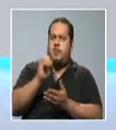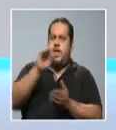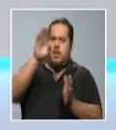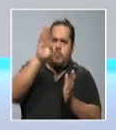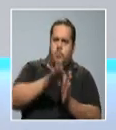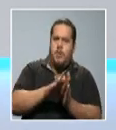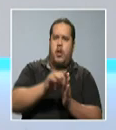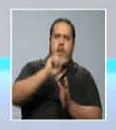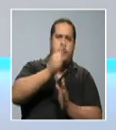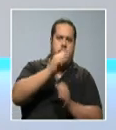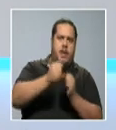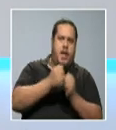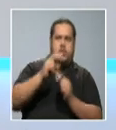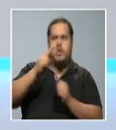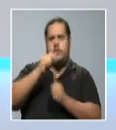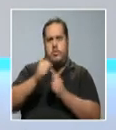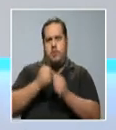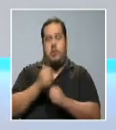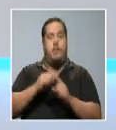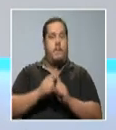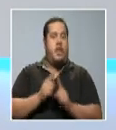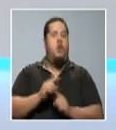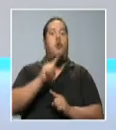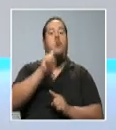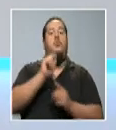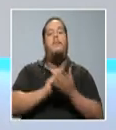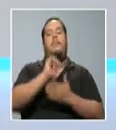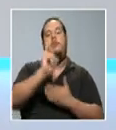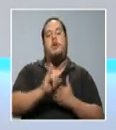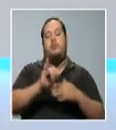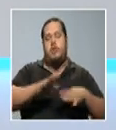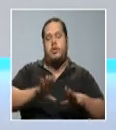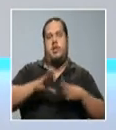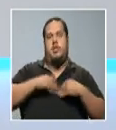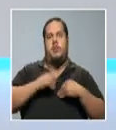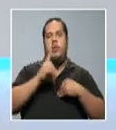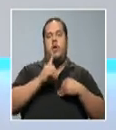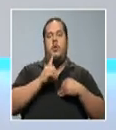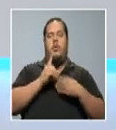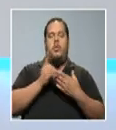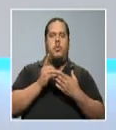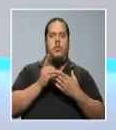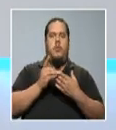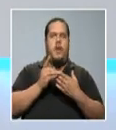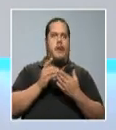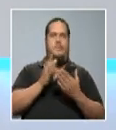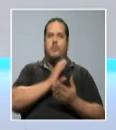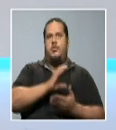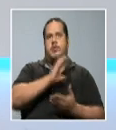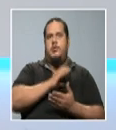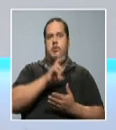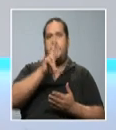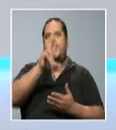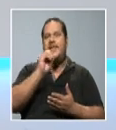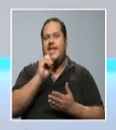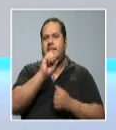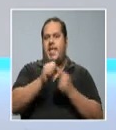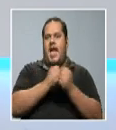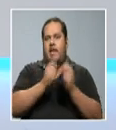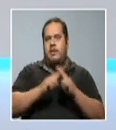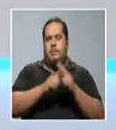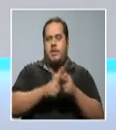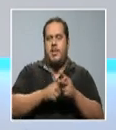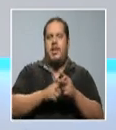el segundo año. Pero en un proyecto donde uno asume una obligación o asume un crédito a 30 años plazo, se recomienda ver más